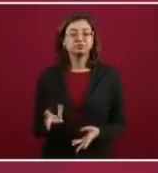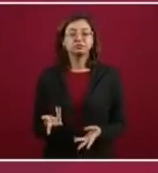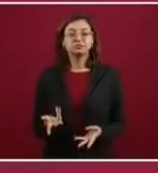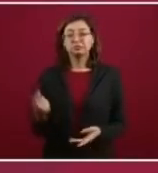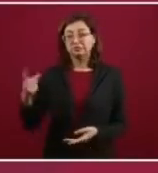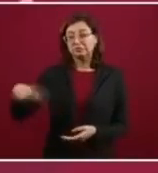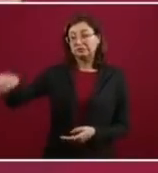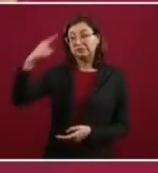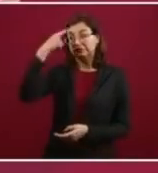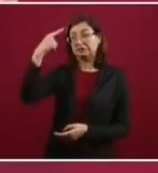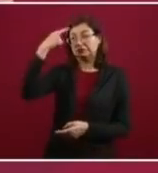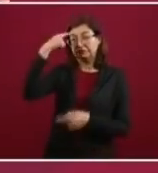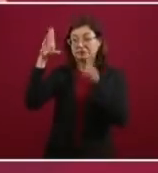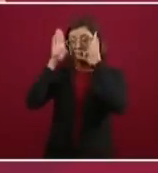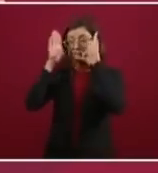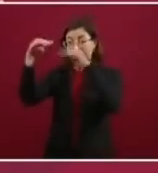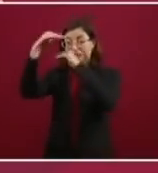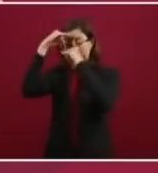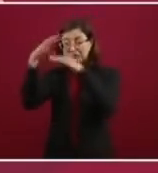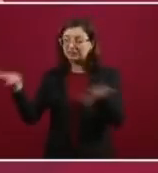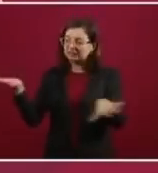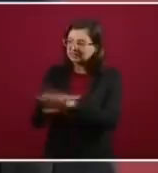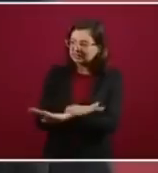una mentalidad conservadora?